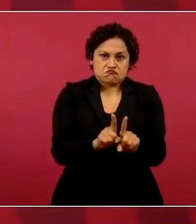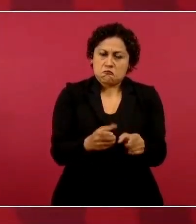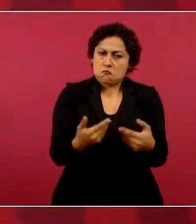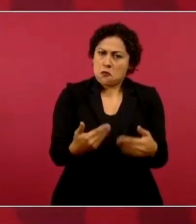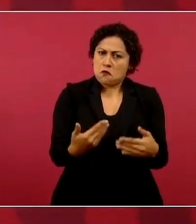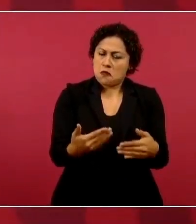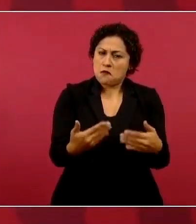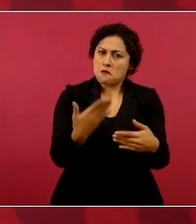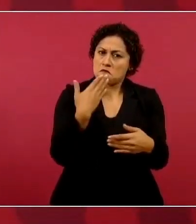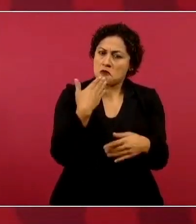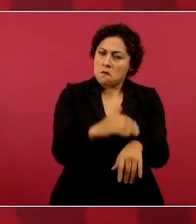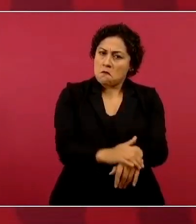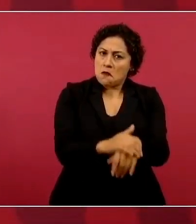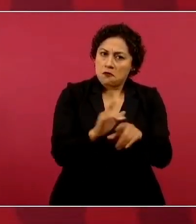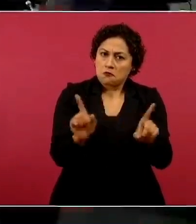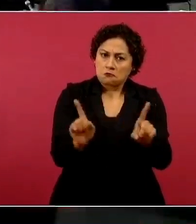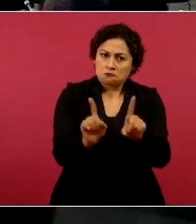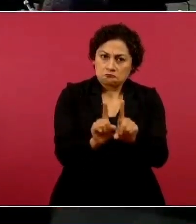pero